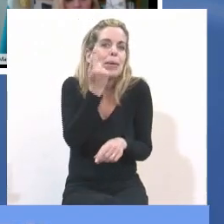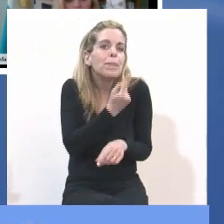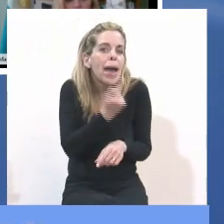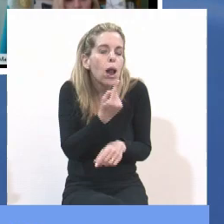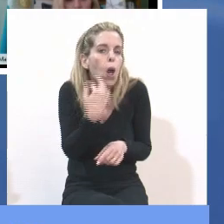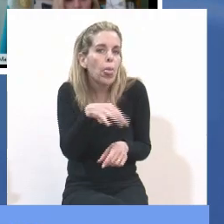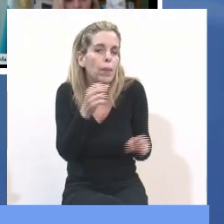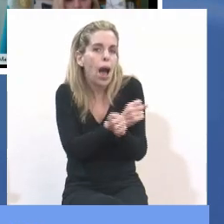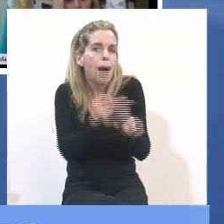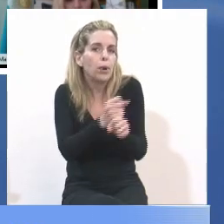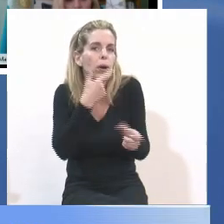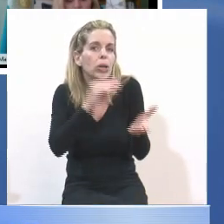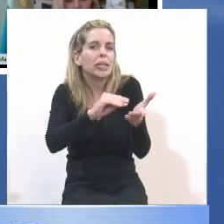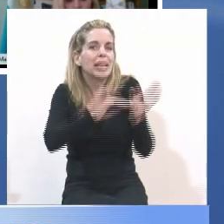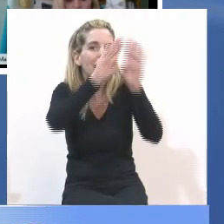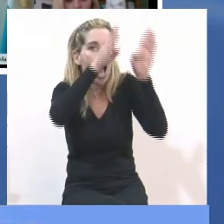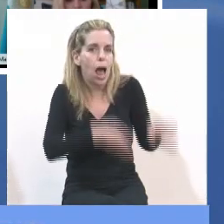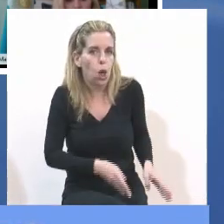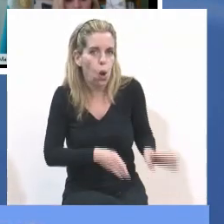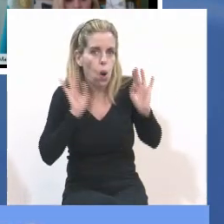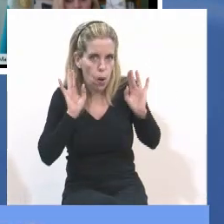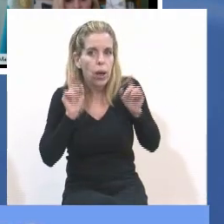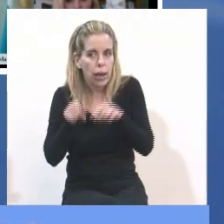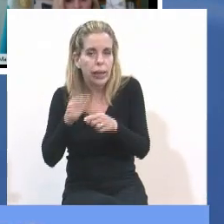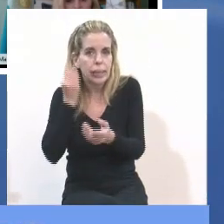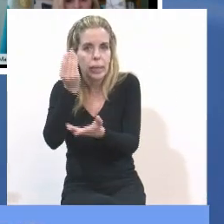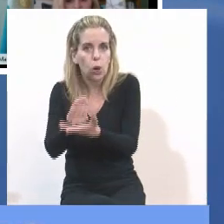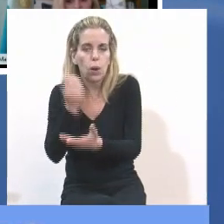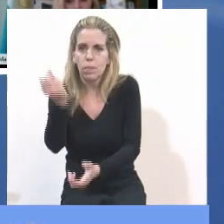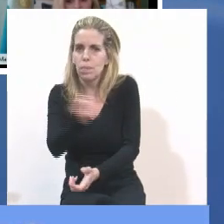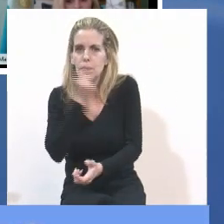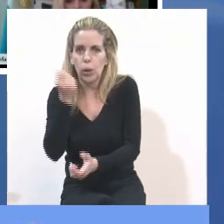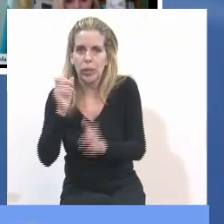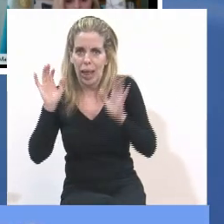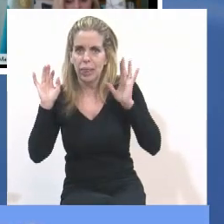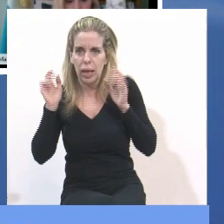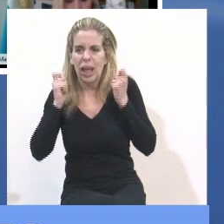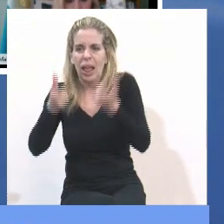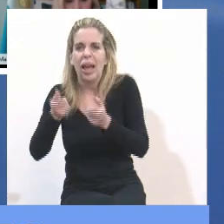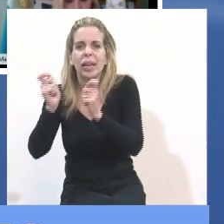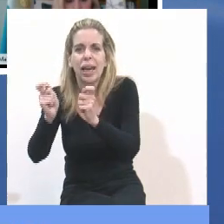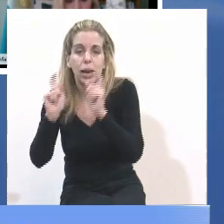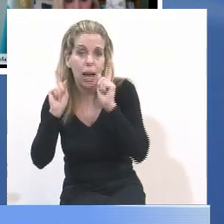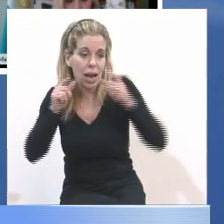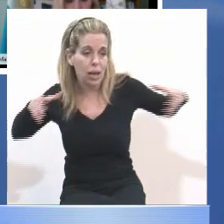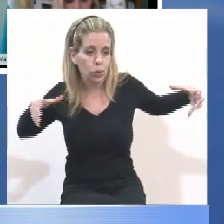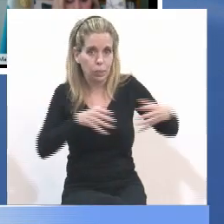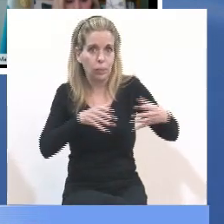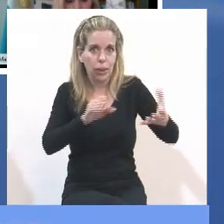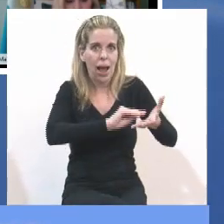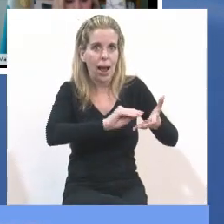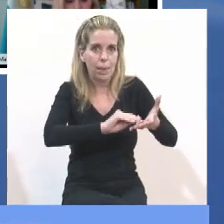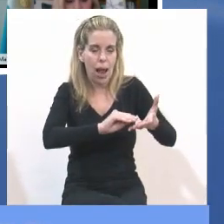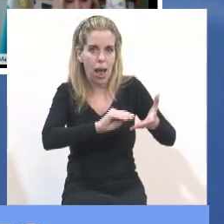ese respaldo en esa función pública tan importante se la debe dar un cuerpo que tiene origen popular y que